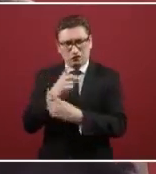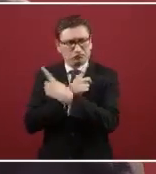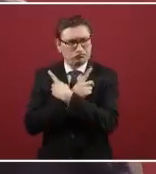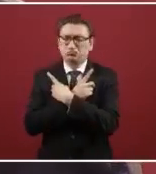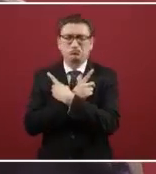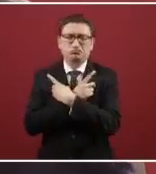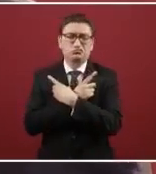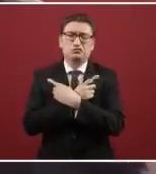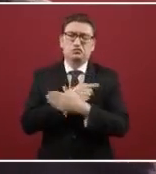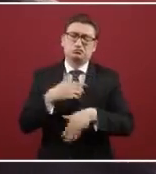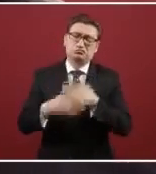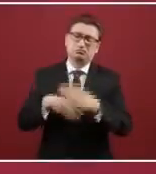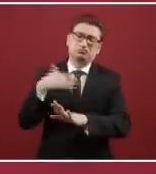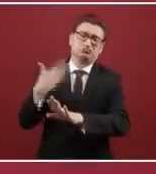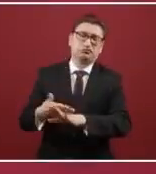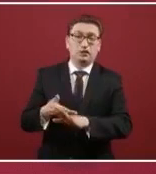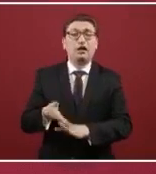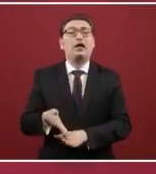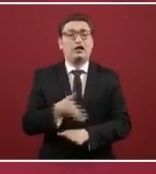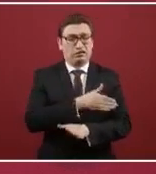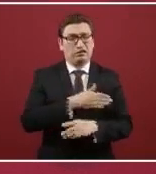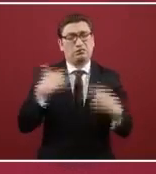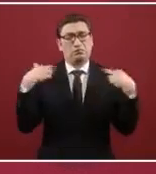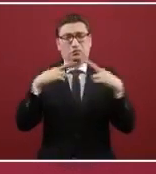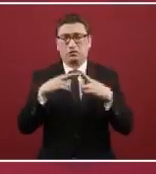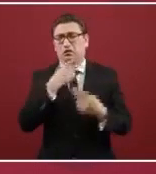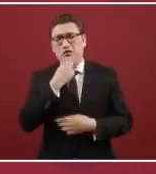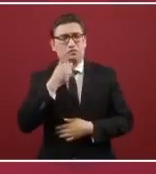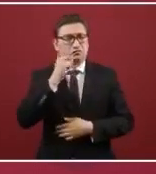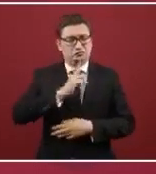les teníamos mucho respeto a nuestras maestras, a nuestros maestros.